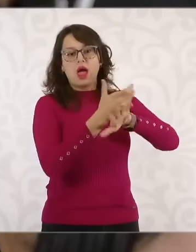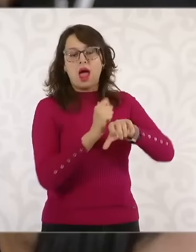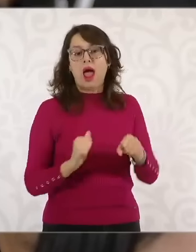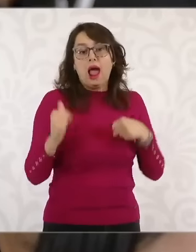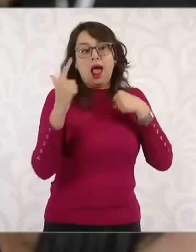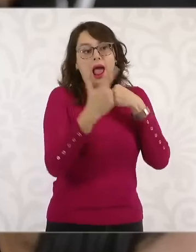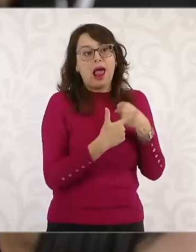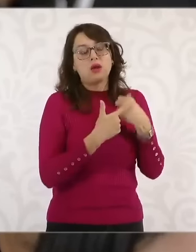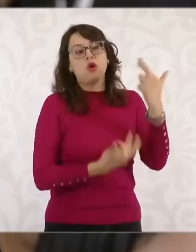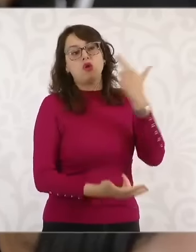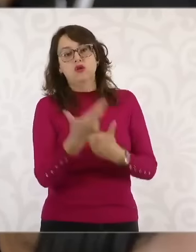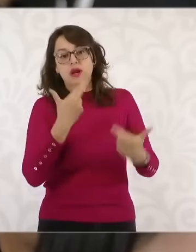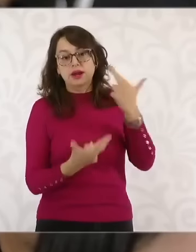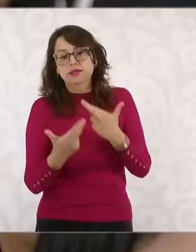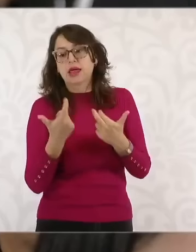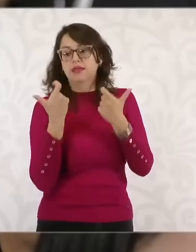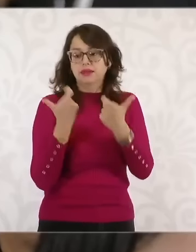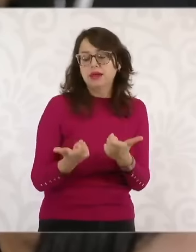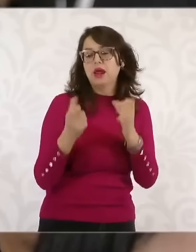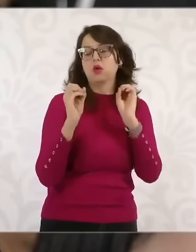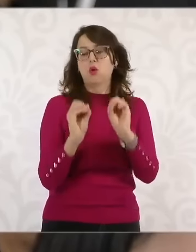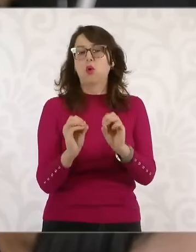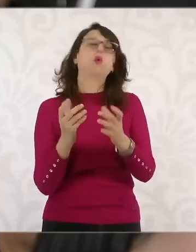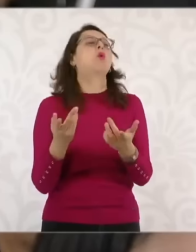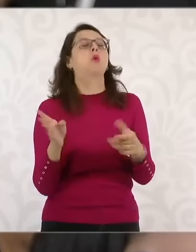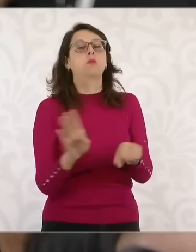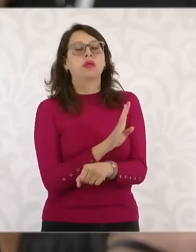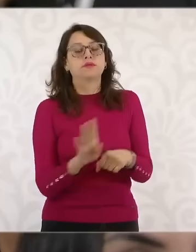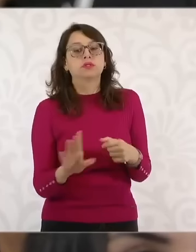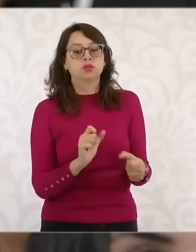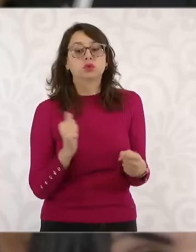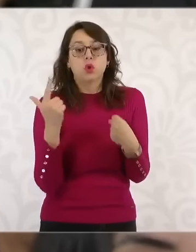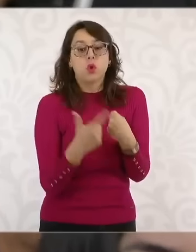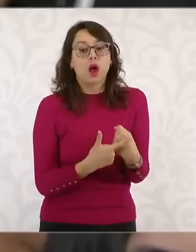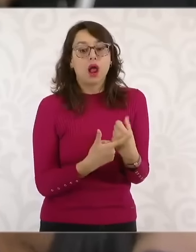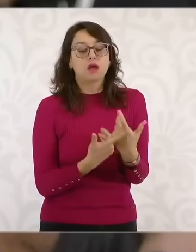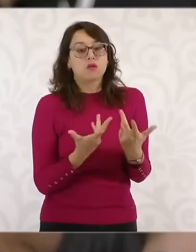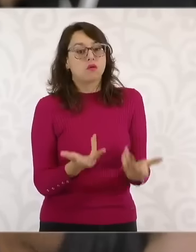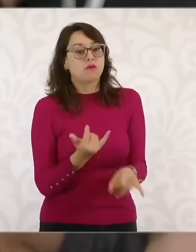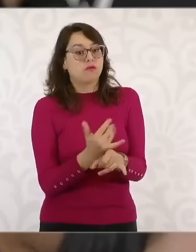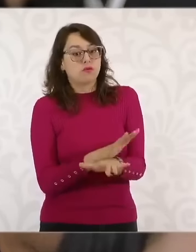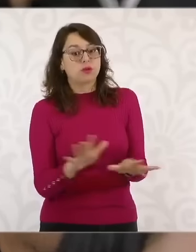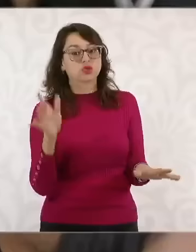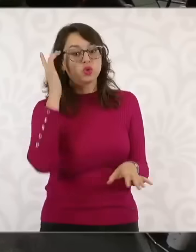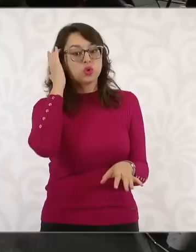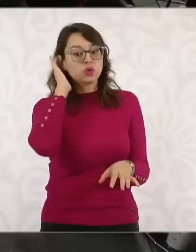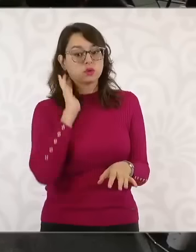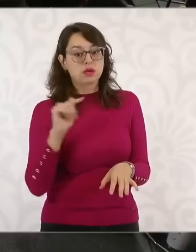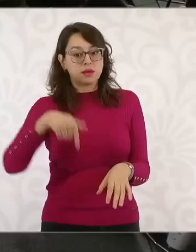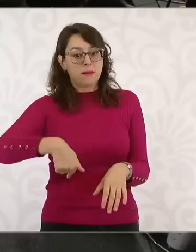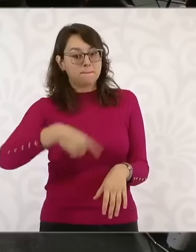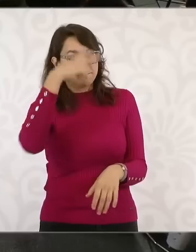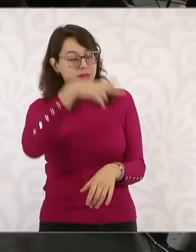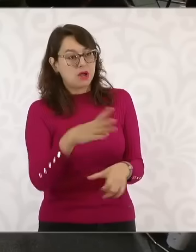estadounidense les da estos beneficios a cambio de sumas millonarias y también a cambio de información, saber si México